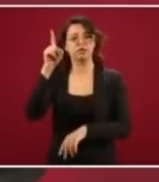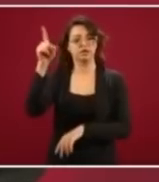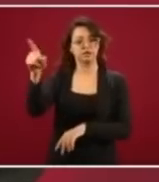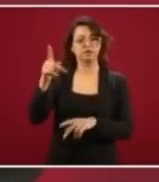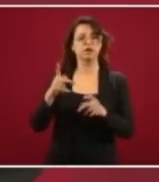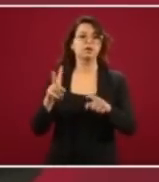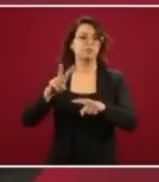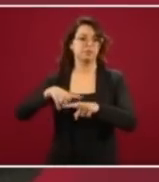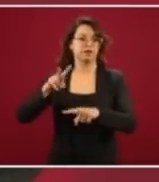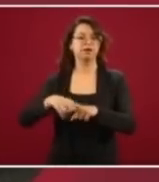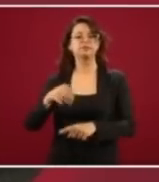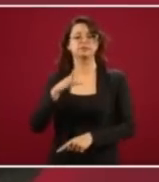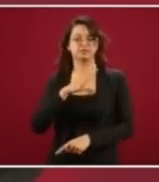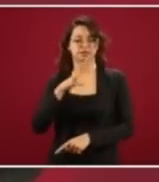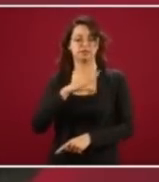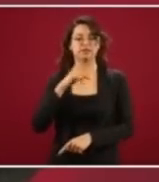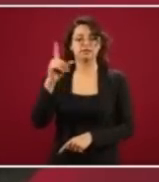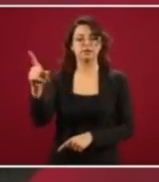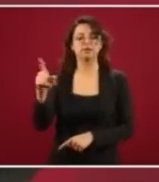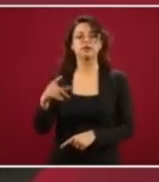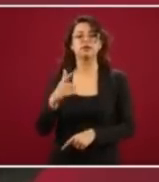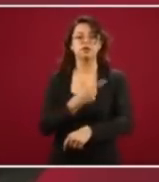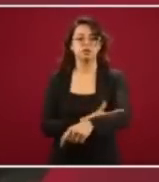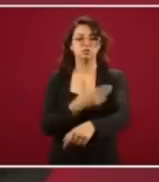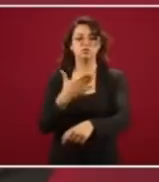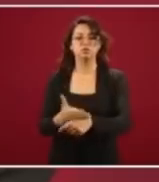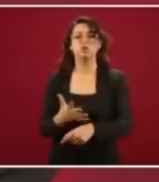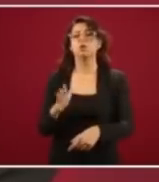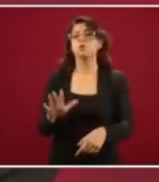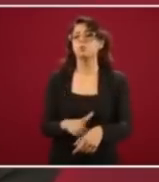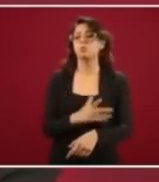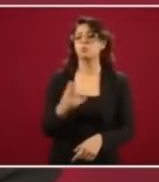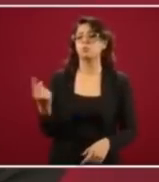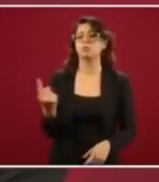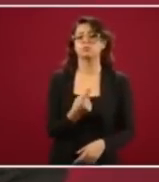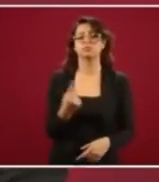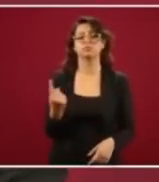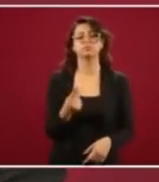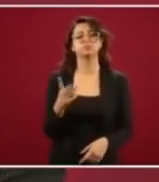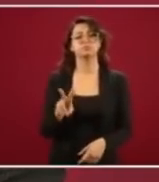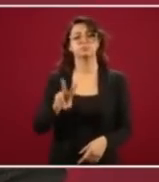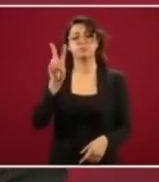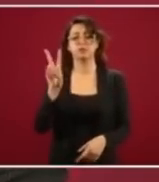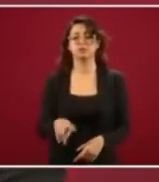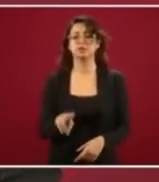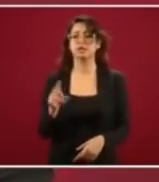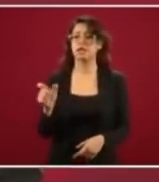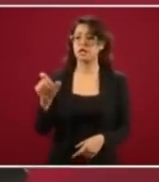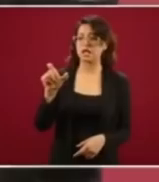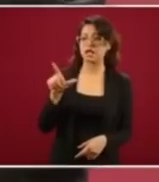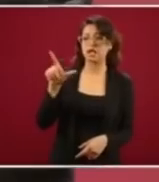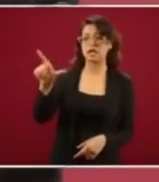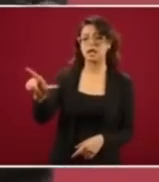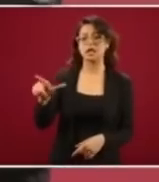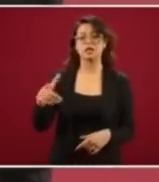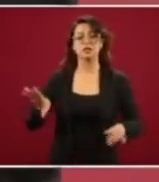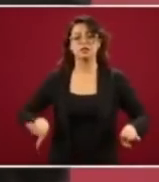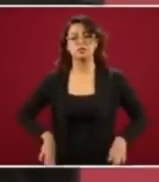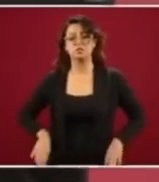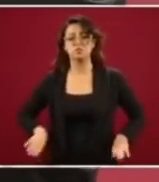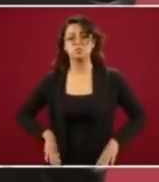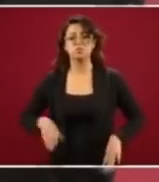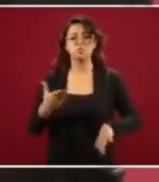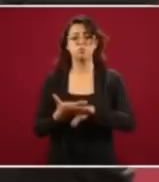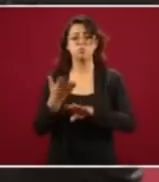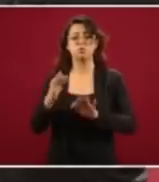porque fue muy importante, independientemente de ser hermano